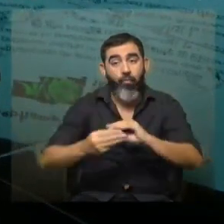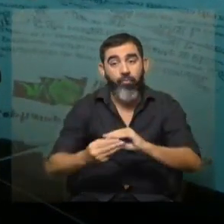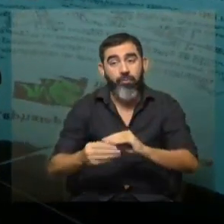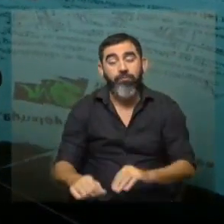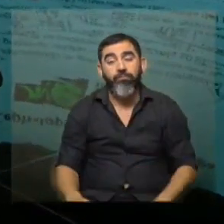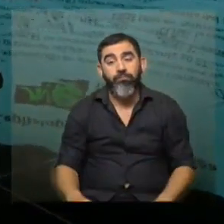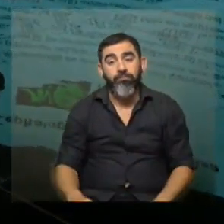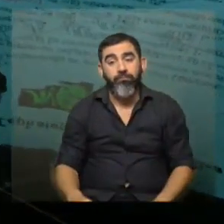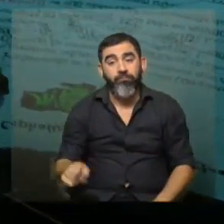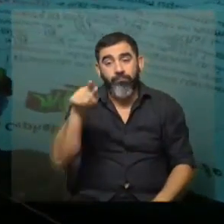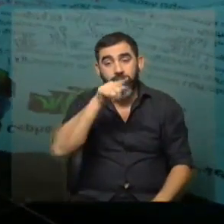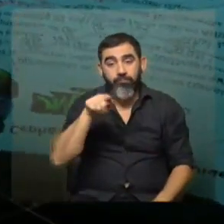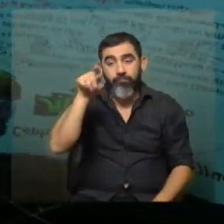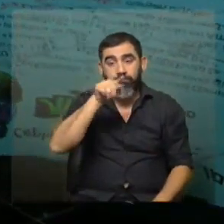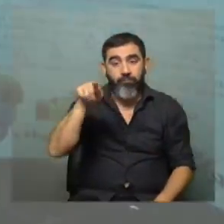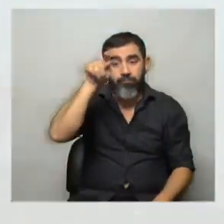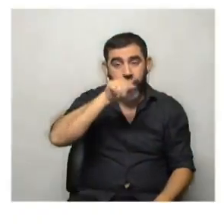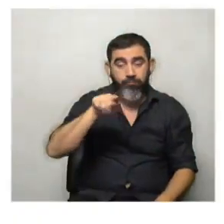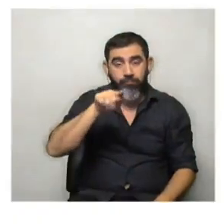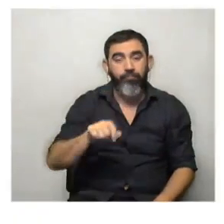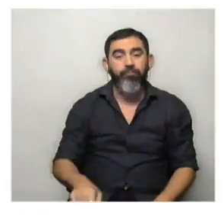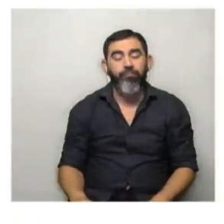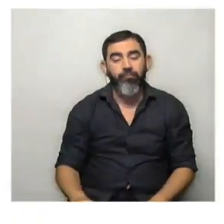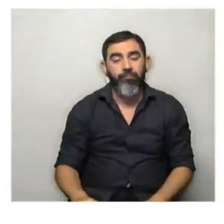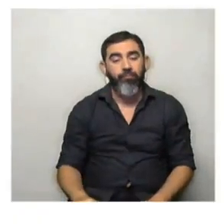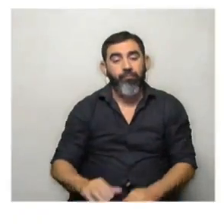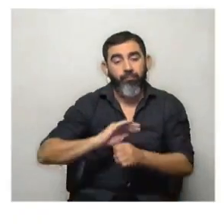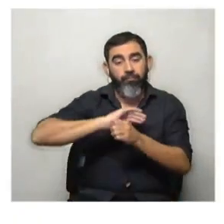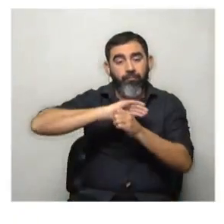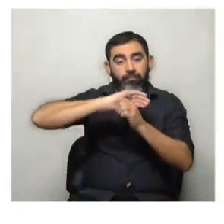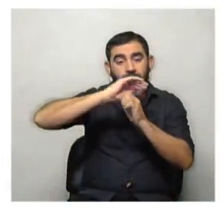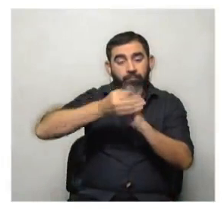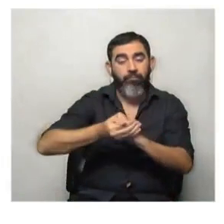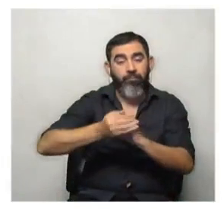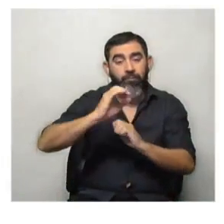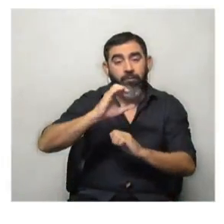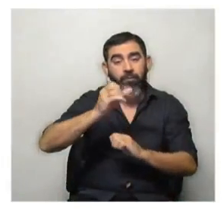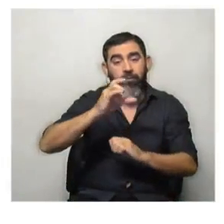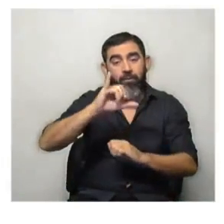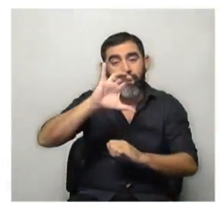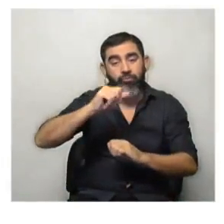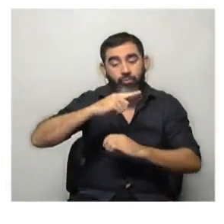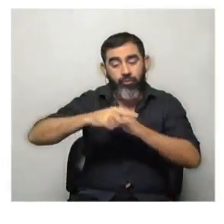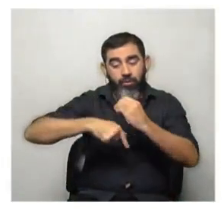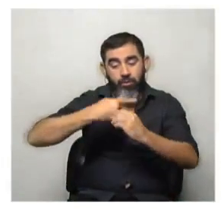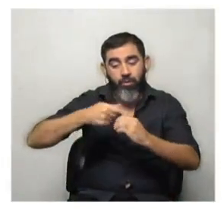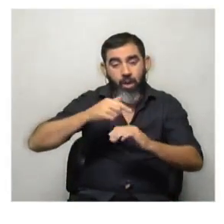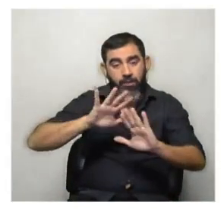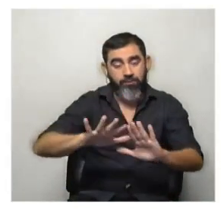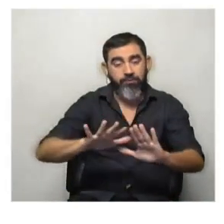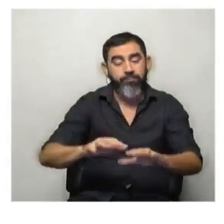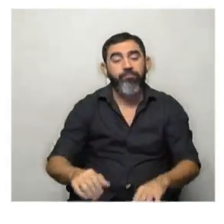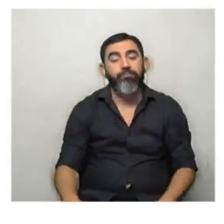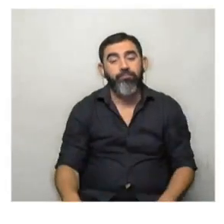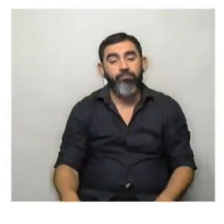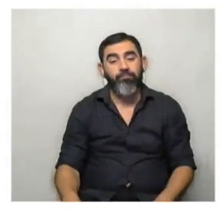en espiral, en vez de ser cono, son en espiral, la caparazón es de carbonato de calcio y se arrolla de esa manera. Y hay